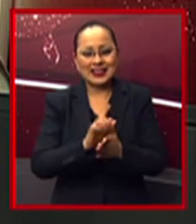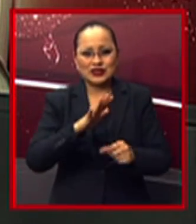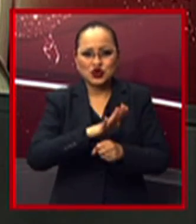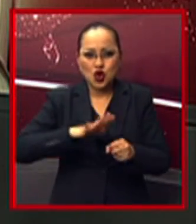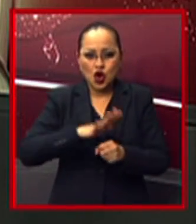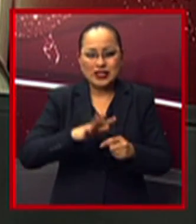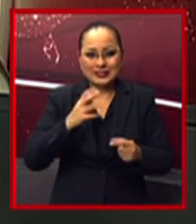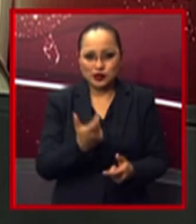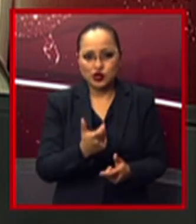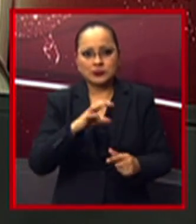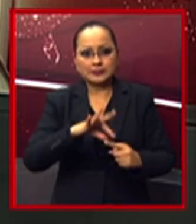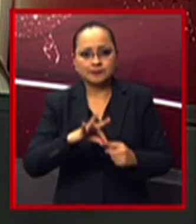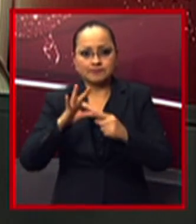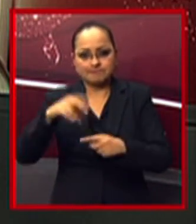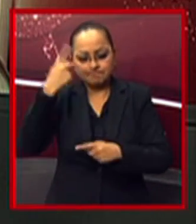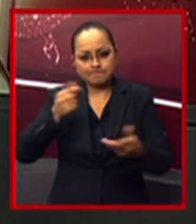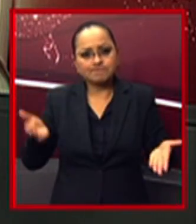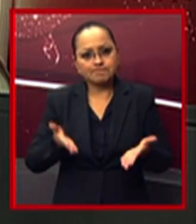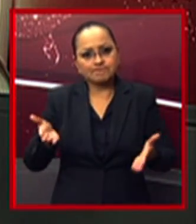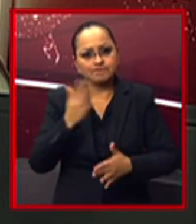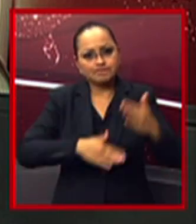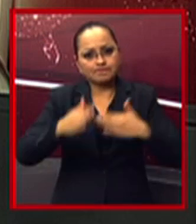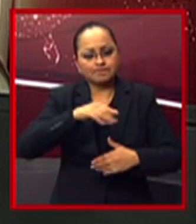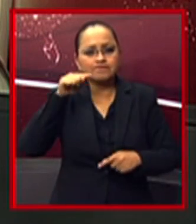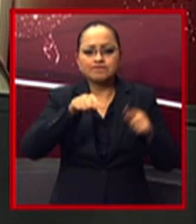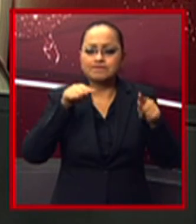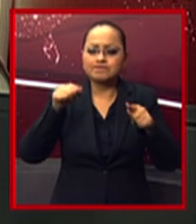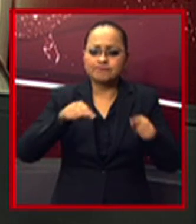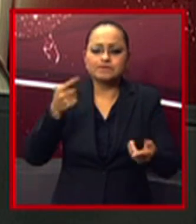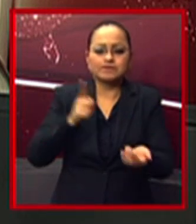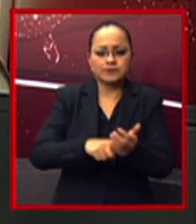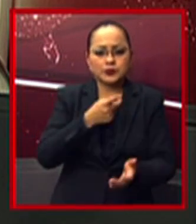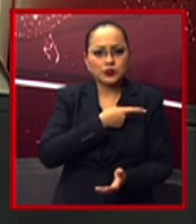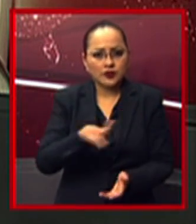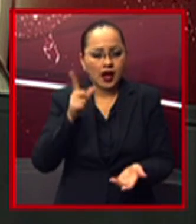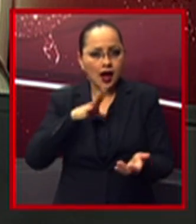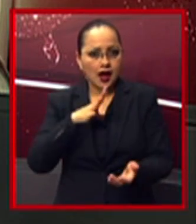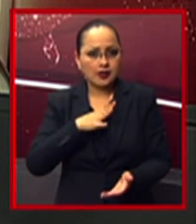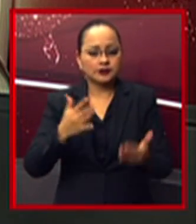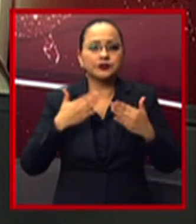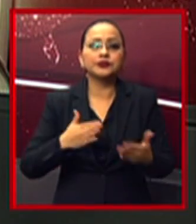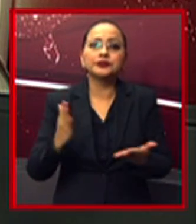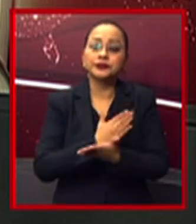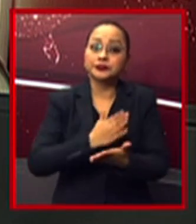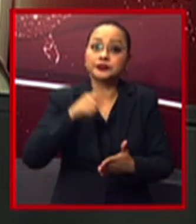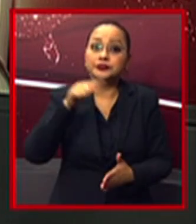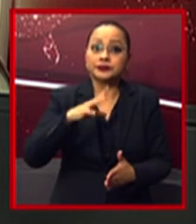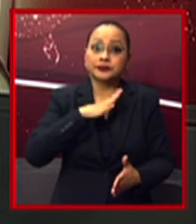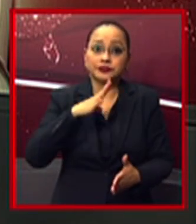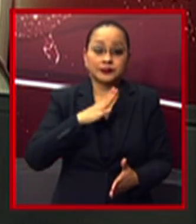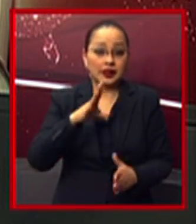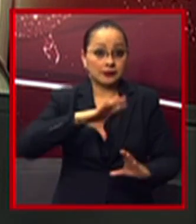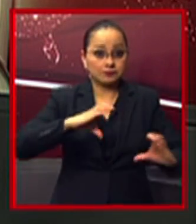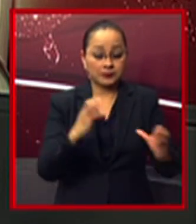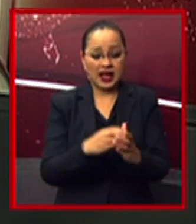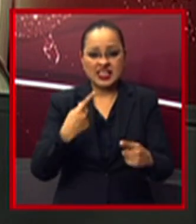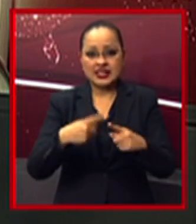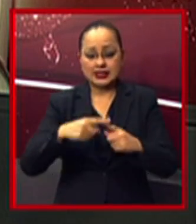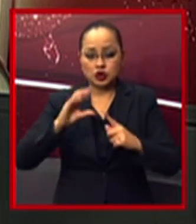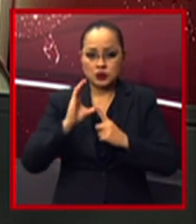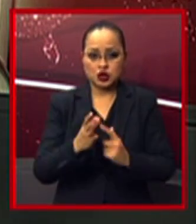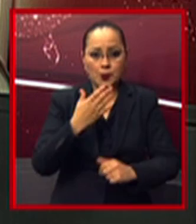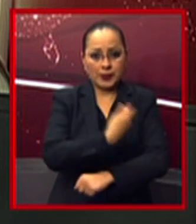Económicas Especiales para impulsar el desarrollo de regiones con alta incidencia de pobreza. Además, avalan a legisladores que conformarán la